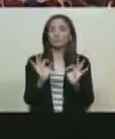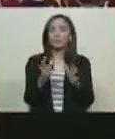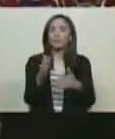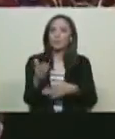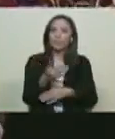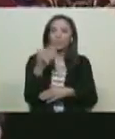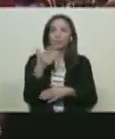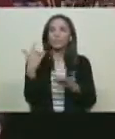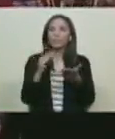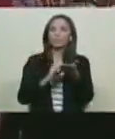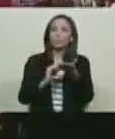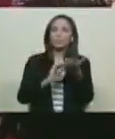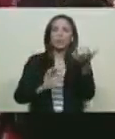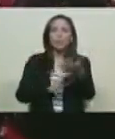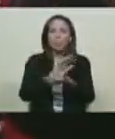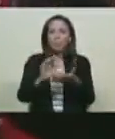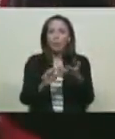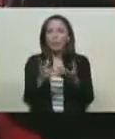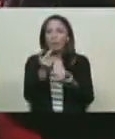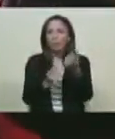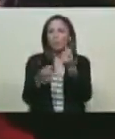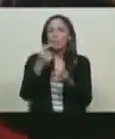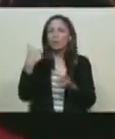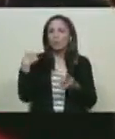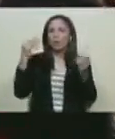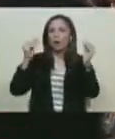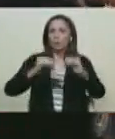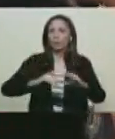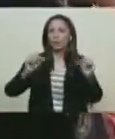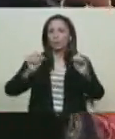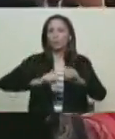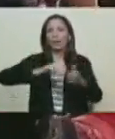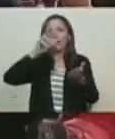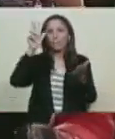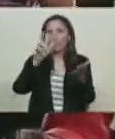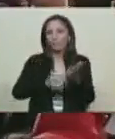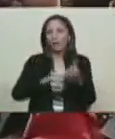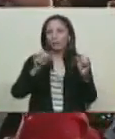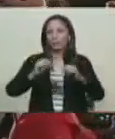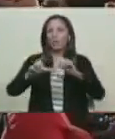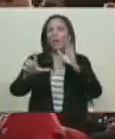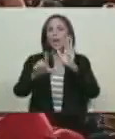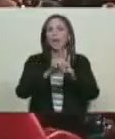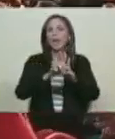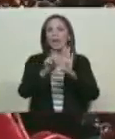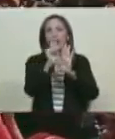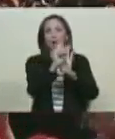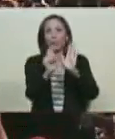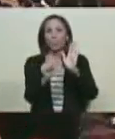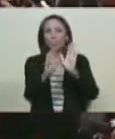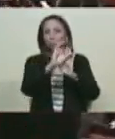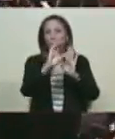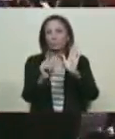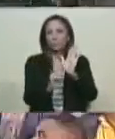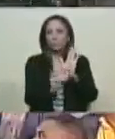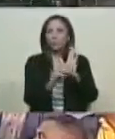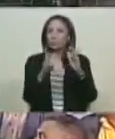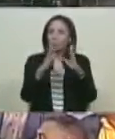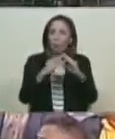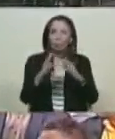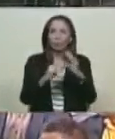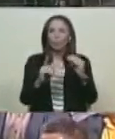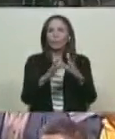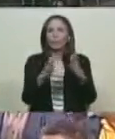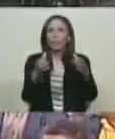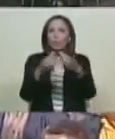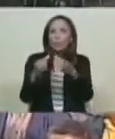guerra económica, estoy de acuerdo, y que se apruebe una ley constitucional de los consejos productivos de trabajadores